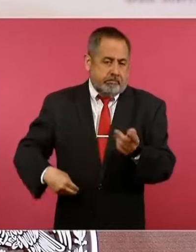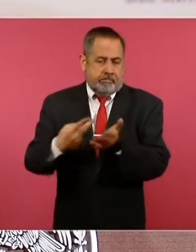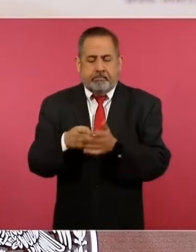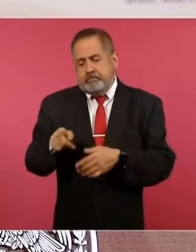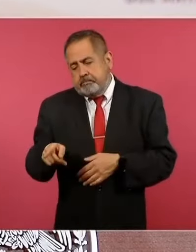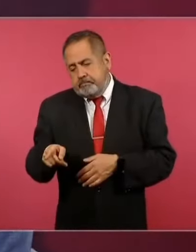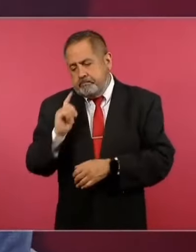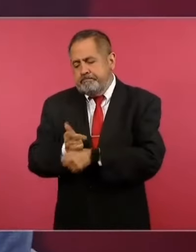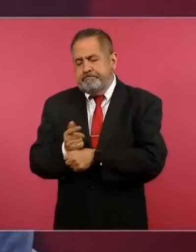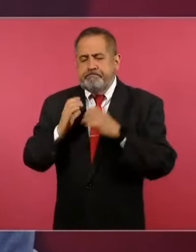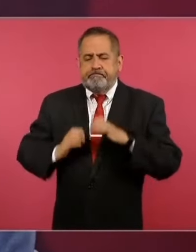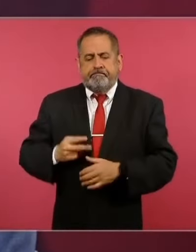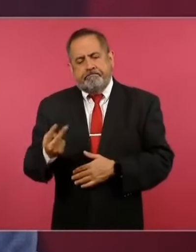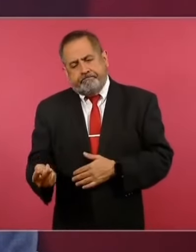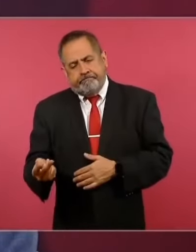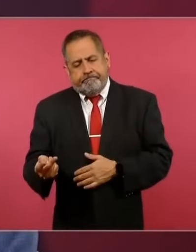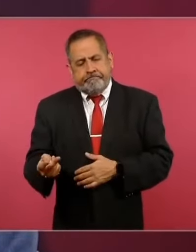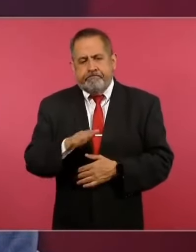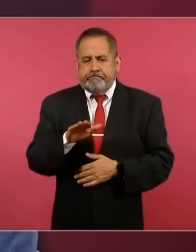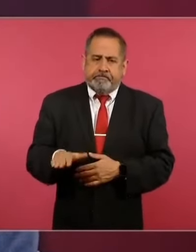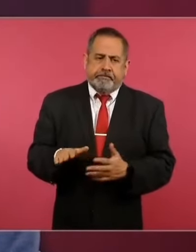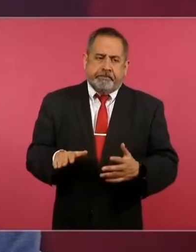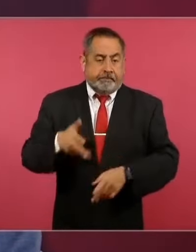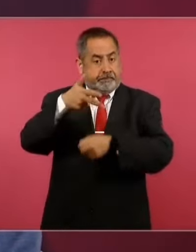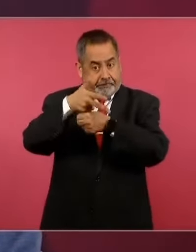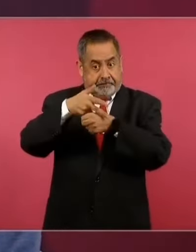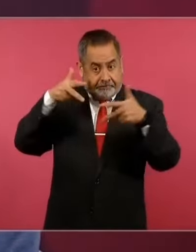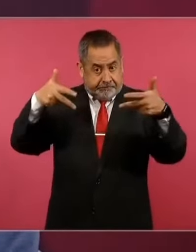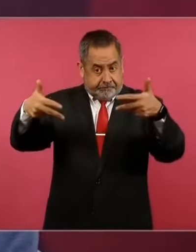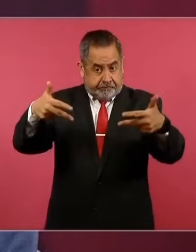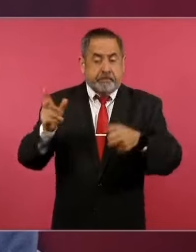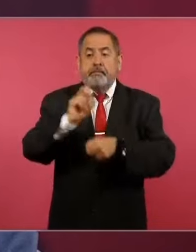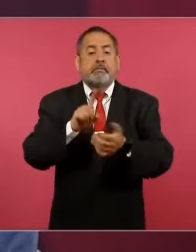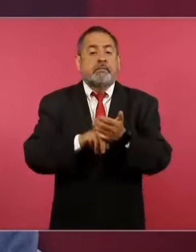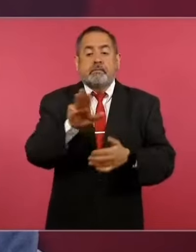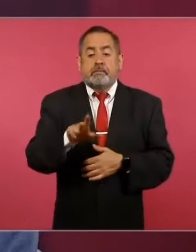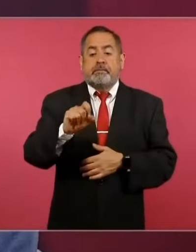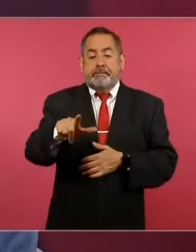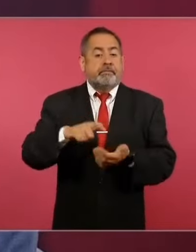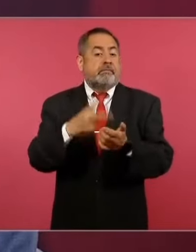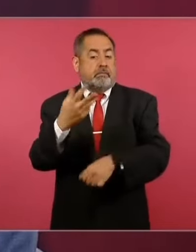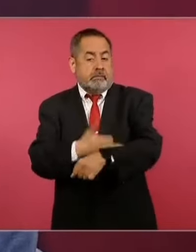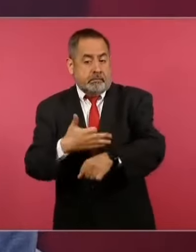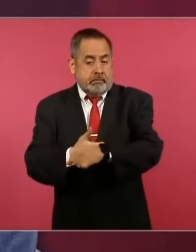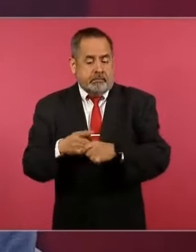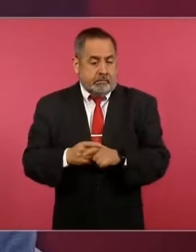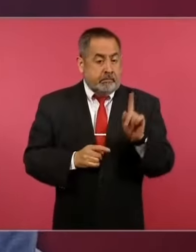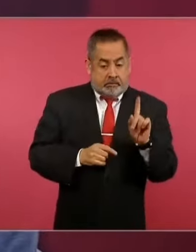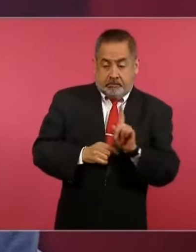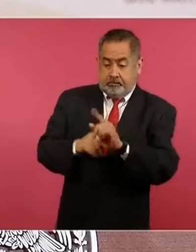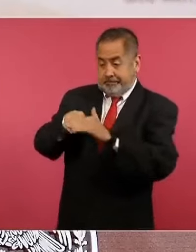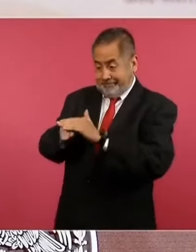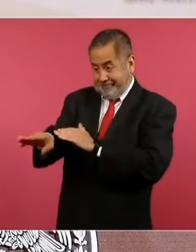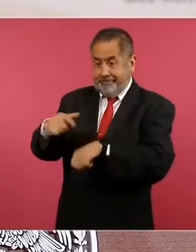Taxco. Ahora, en los videos se observa que el día miércoles 27 a las 14 horas, es decir, una hora después de la